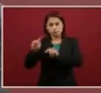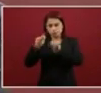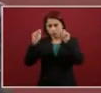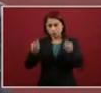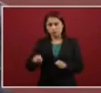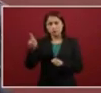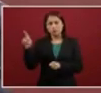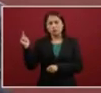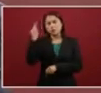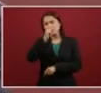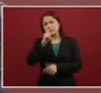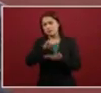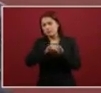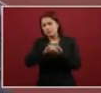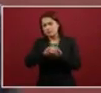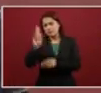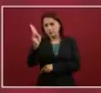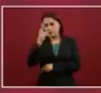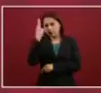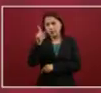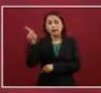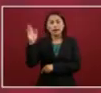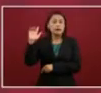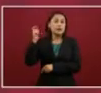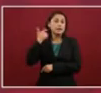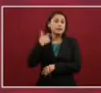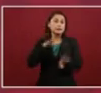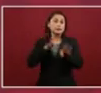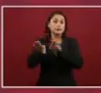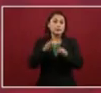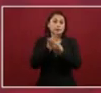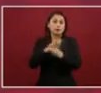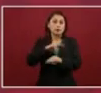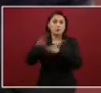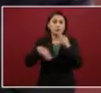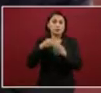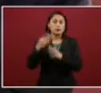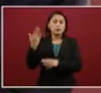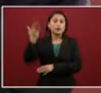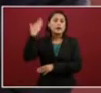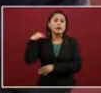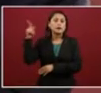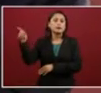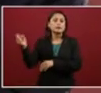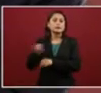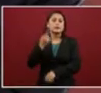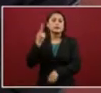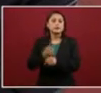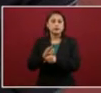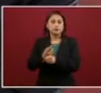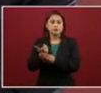trabajó en el banco mundial antes fue secretario finanzas en el gobierno de la ciudad rim